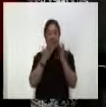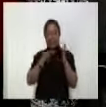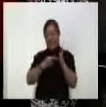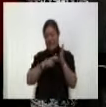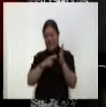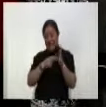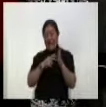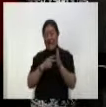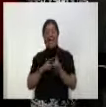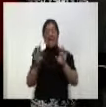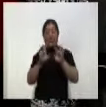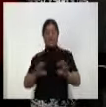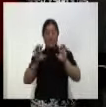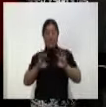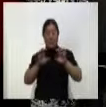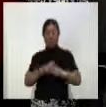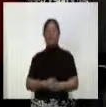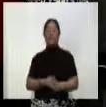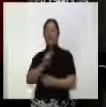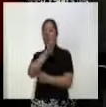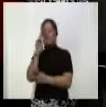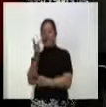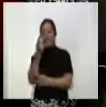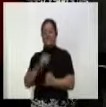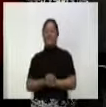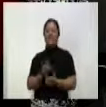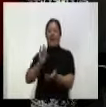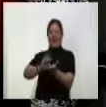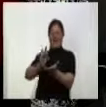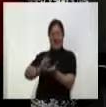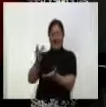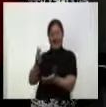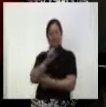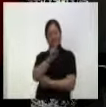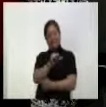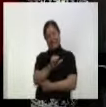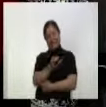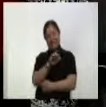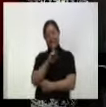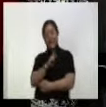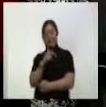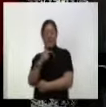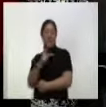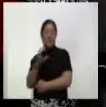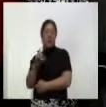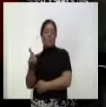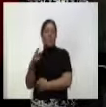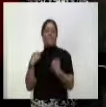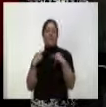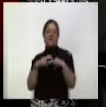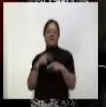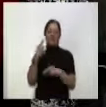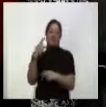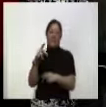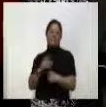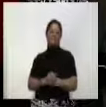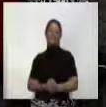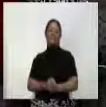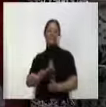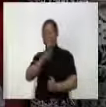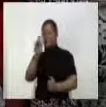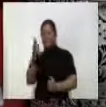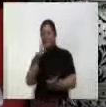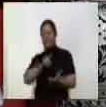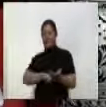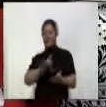en sistemas computacionales en la UPTREP. Agradecemos a Said Pérez Cuapio, quien es docente de esta casa de estudios. Muchísimas gracias por la